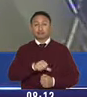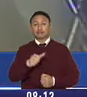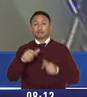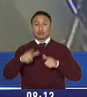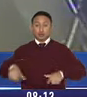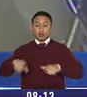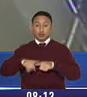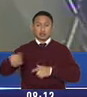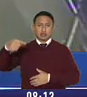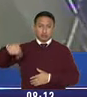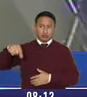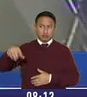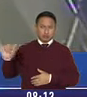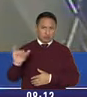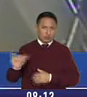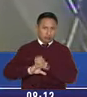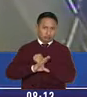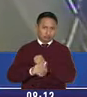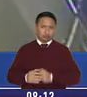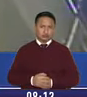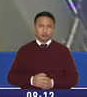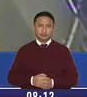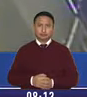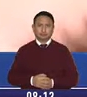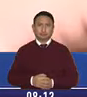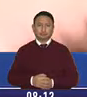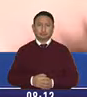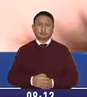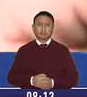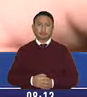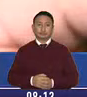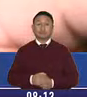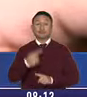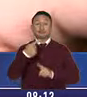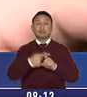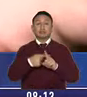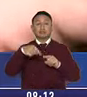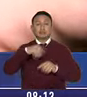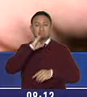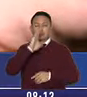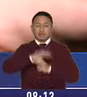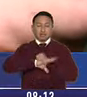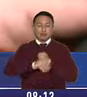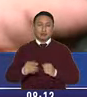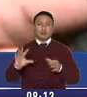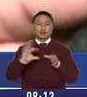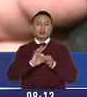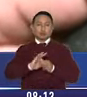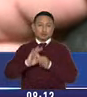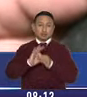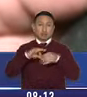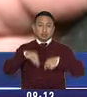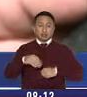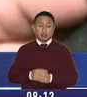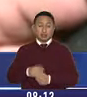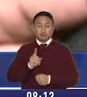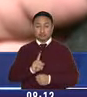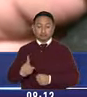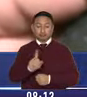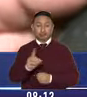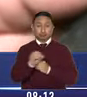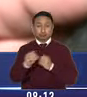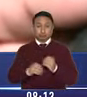la terminal de Quitumbe también ha sido víctima de la delincuencia. Todos los meses siempre hay robo. Compañeros también que han estado saliendo de las